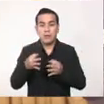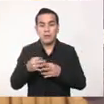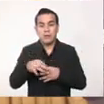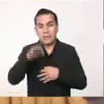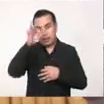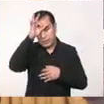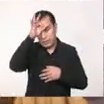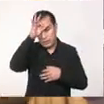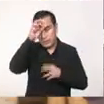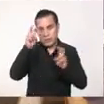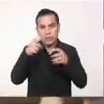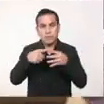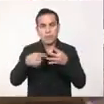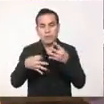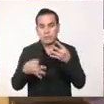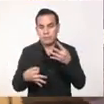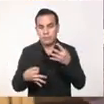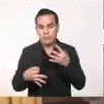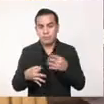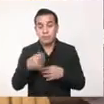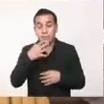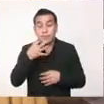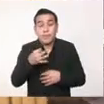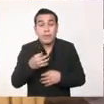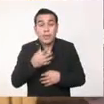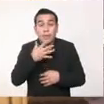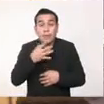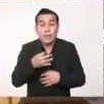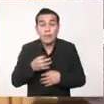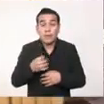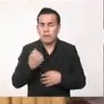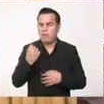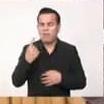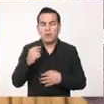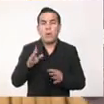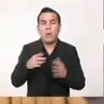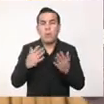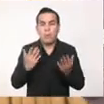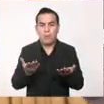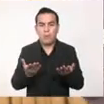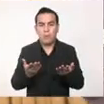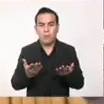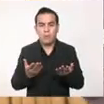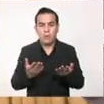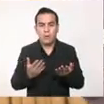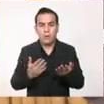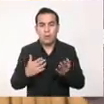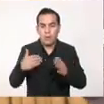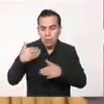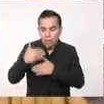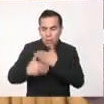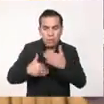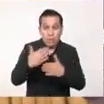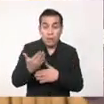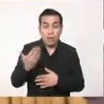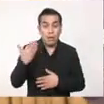ignorante en Derecho, ¿no? Pero no cabe duda de que fue chocante ver que, sin trámites